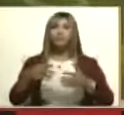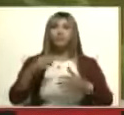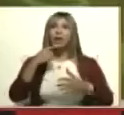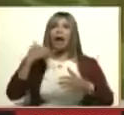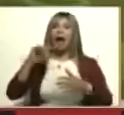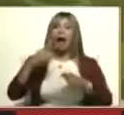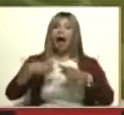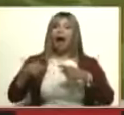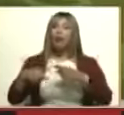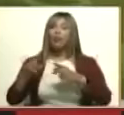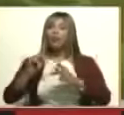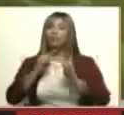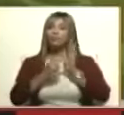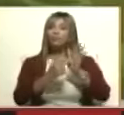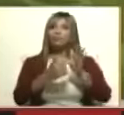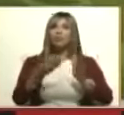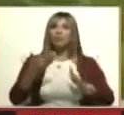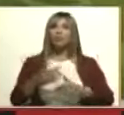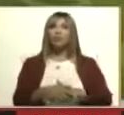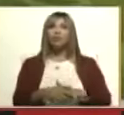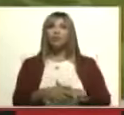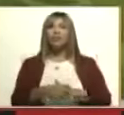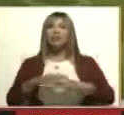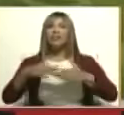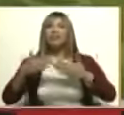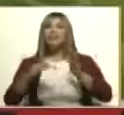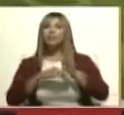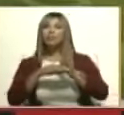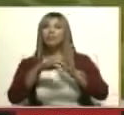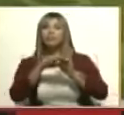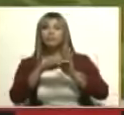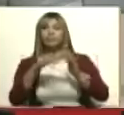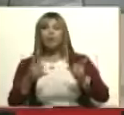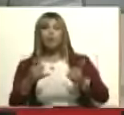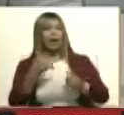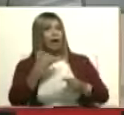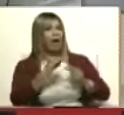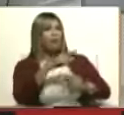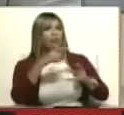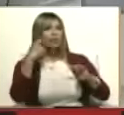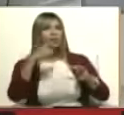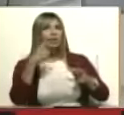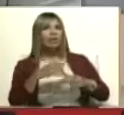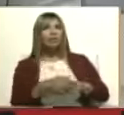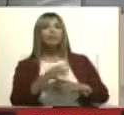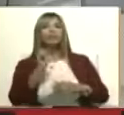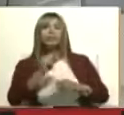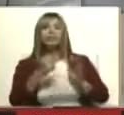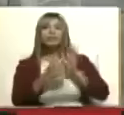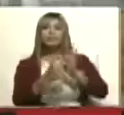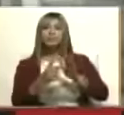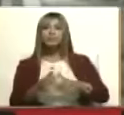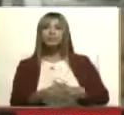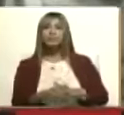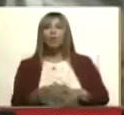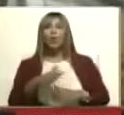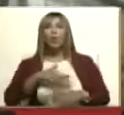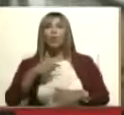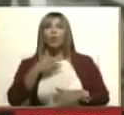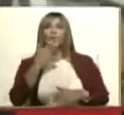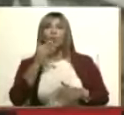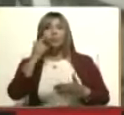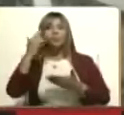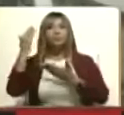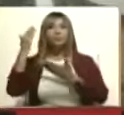habido revelaciones importantes. ¿En qué estatus se encuentra en este momento? ¿Tú tienes algunos videos? Creo que sí tenemos, ya lo vamos material. A colocar. Si pudieras por lo